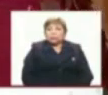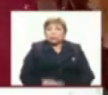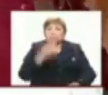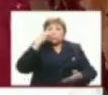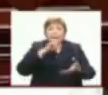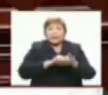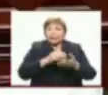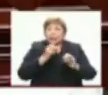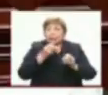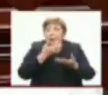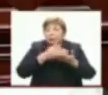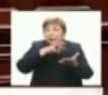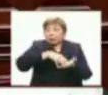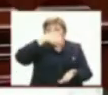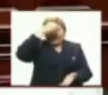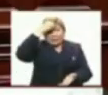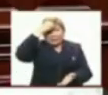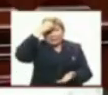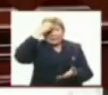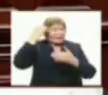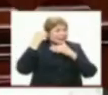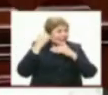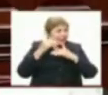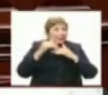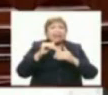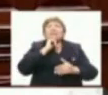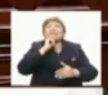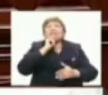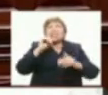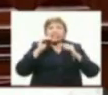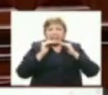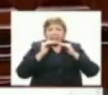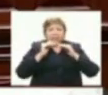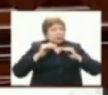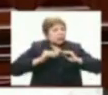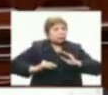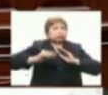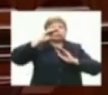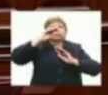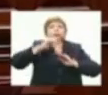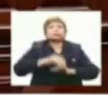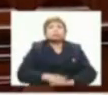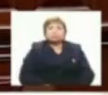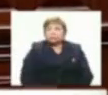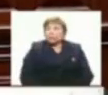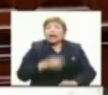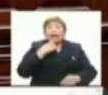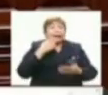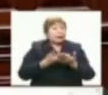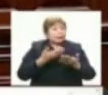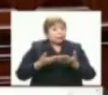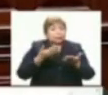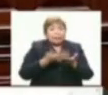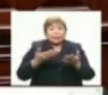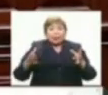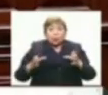Para recuperar los aprendizajes y evitar que la falta de equidad siga creciendo. Esto nos lleva a